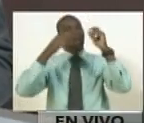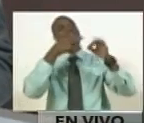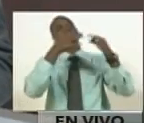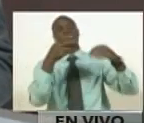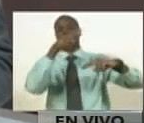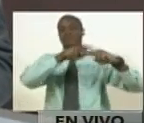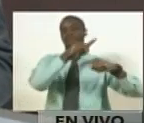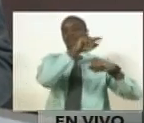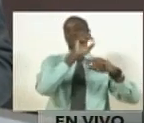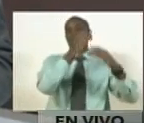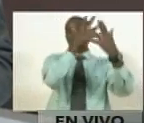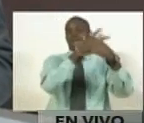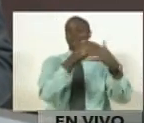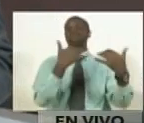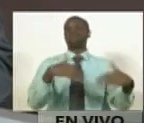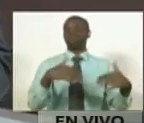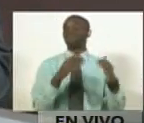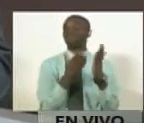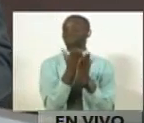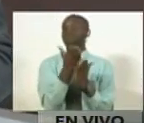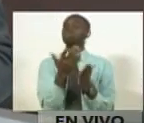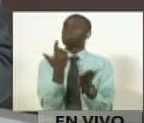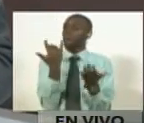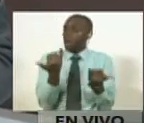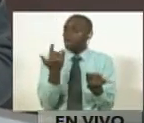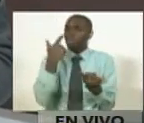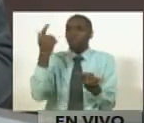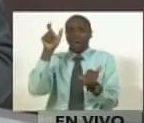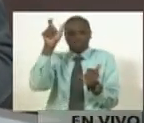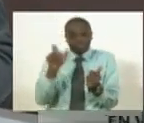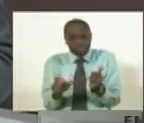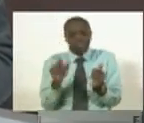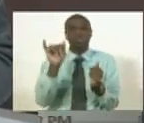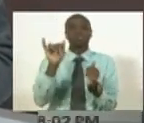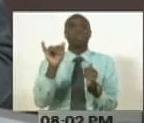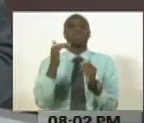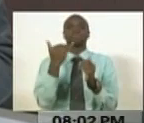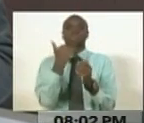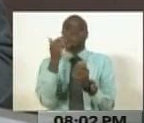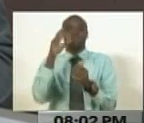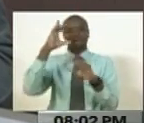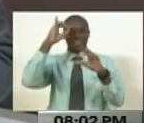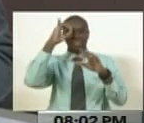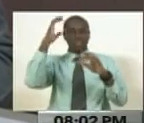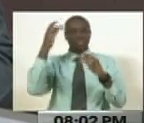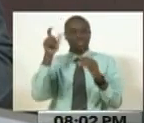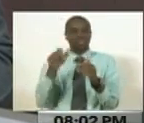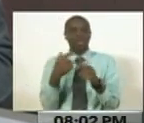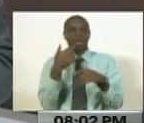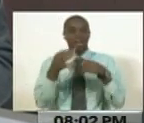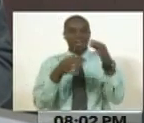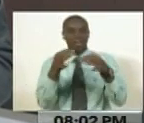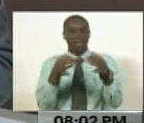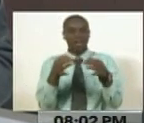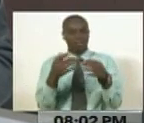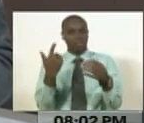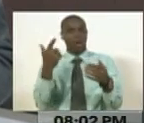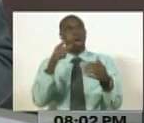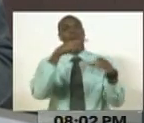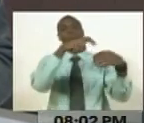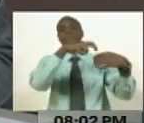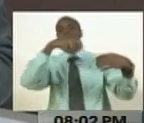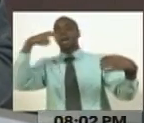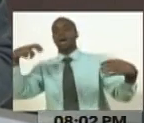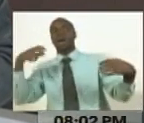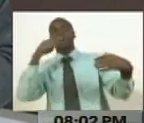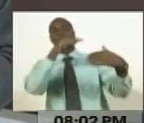A propósito de este tema, vamos a escuchar de inmediato lo que dijo la canciller de la República Bolivariana de Venezuela, Delcy Rodríguez, a su salida de